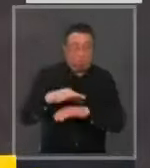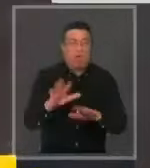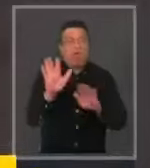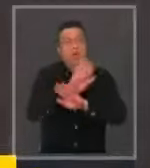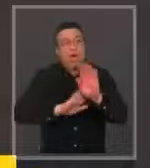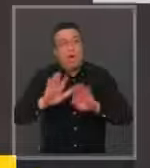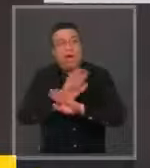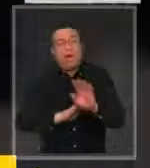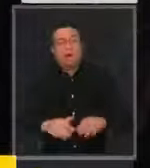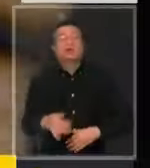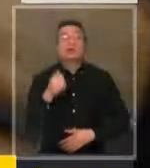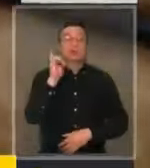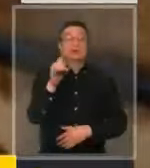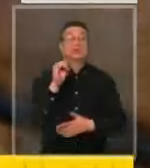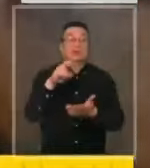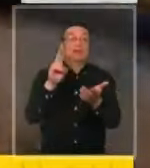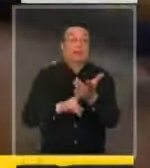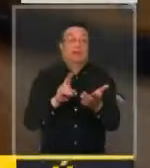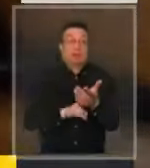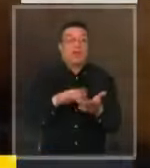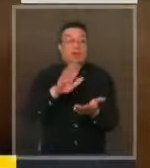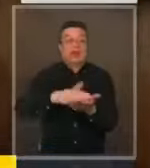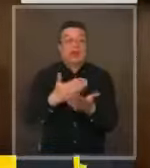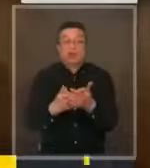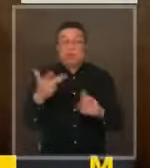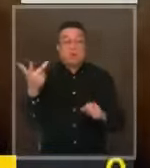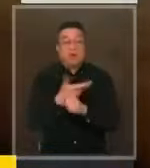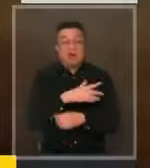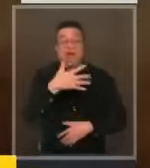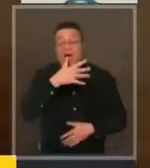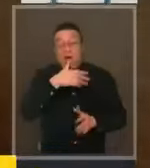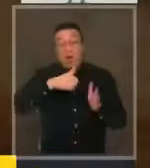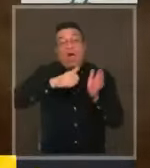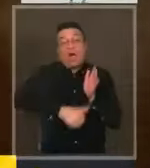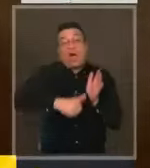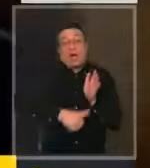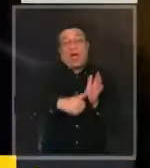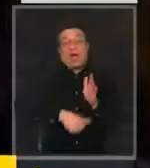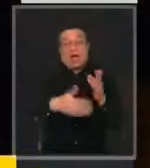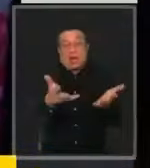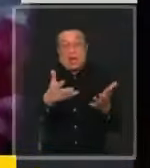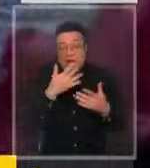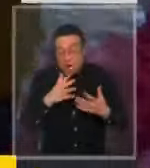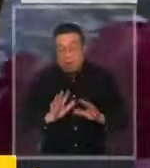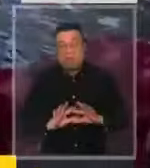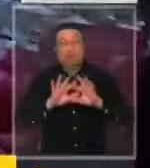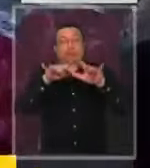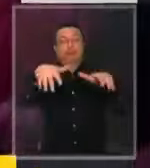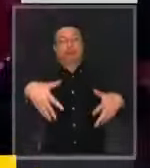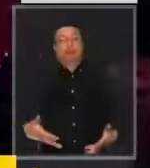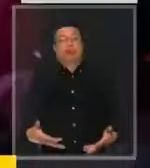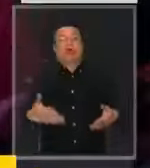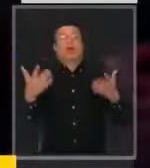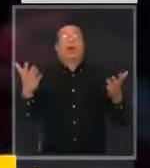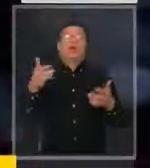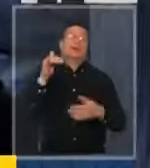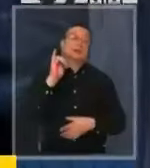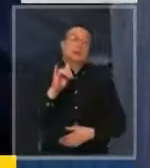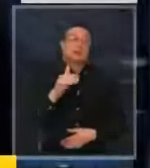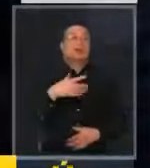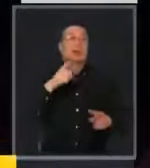Es para ella, exactamente, porque es un riesgo sanitario. Hay agua servida acá que están llegando. Y la preocupación es altísima que se